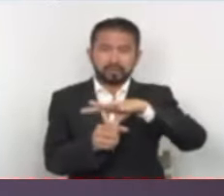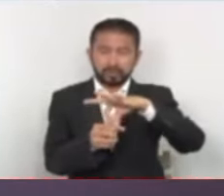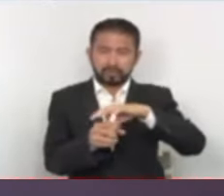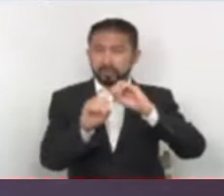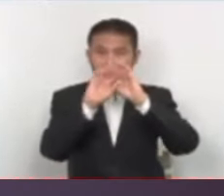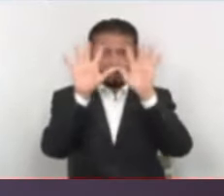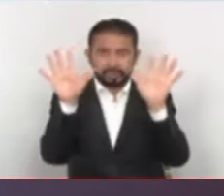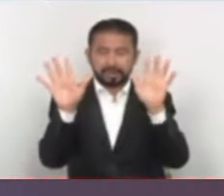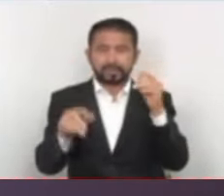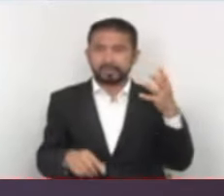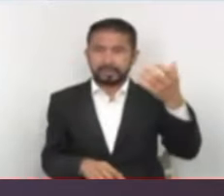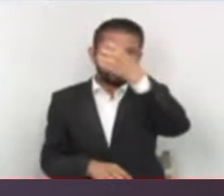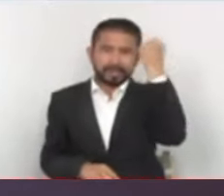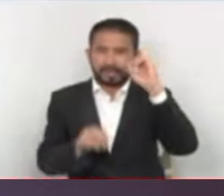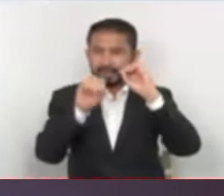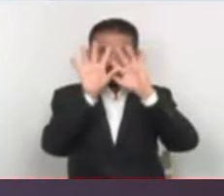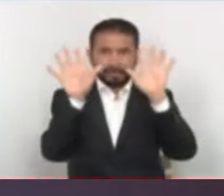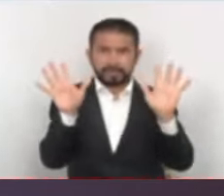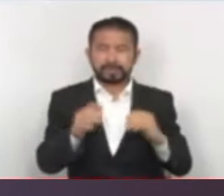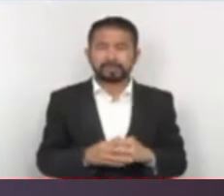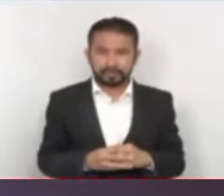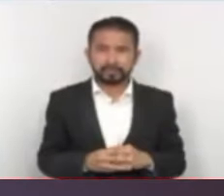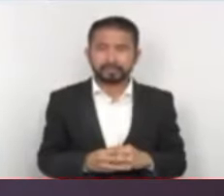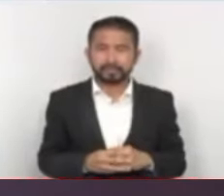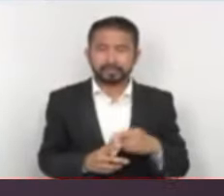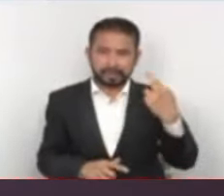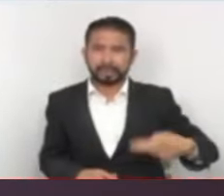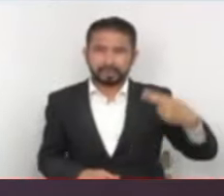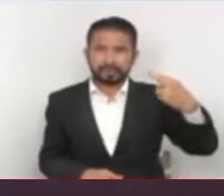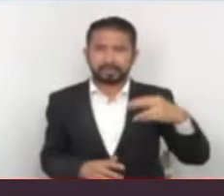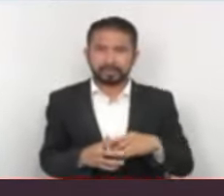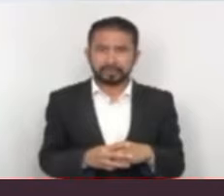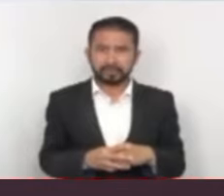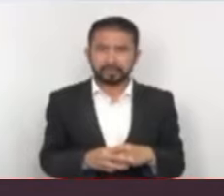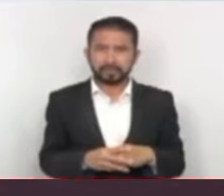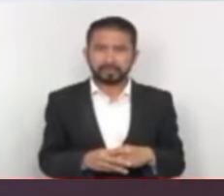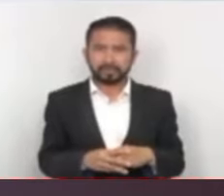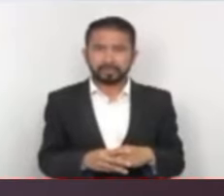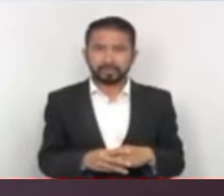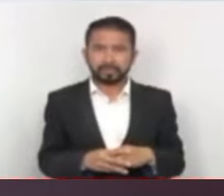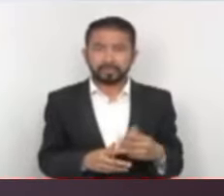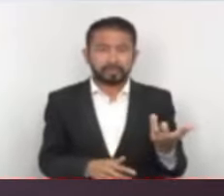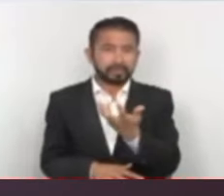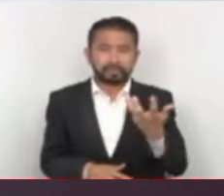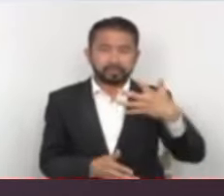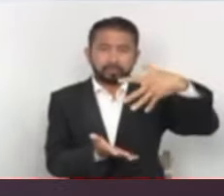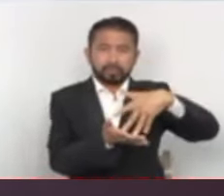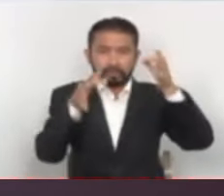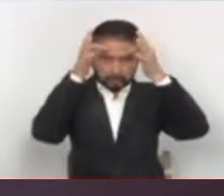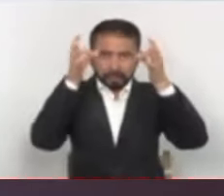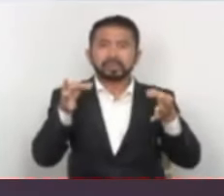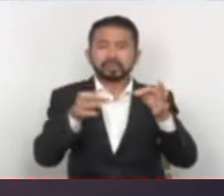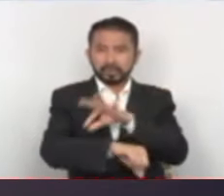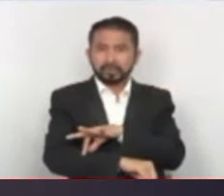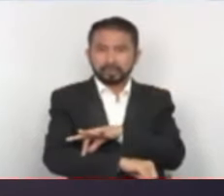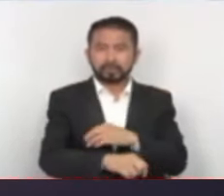indudablemente el resultado es más considerable, es más real a lo que los y las salvadoreñas